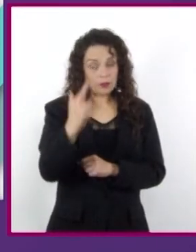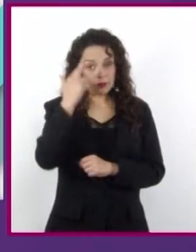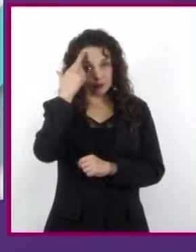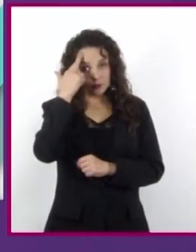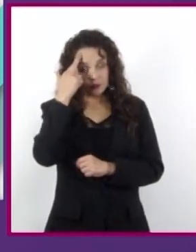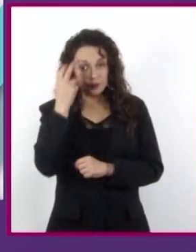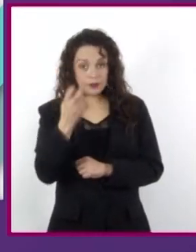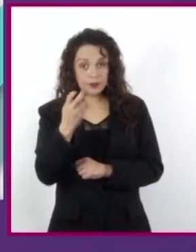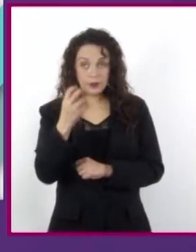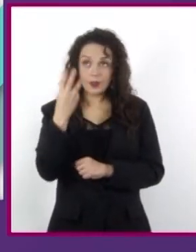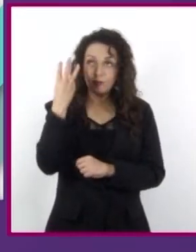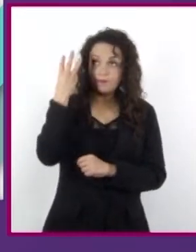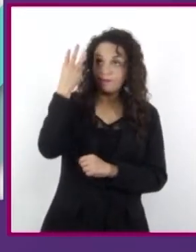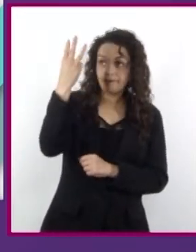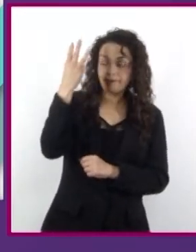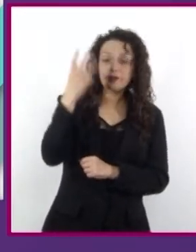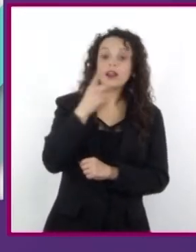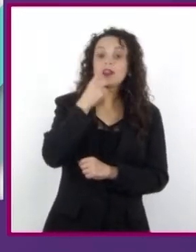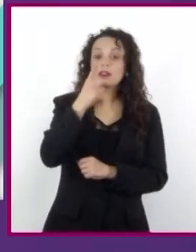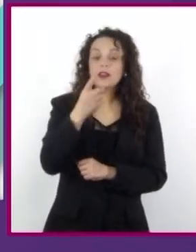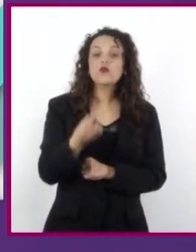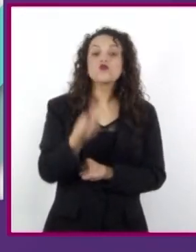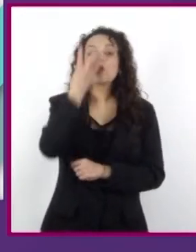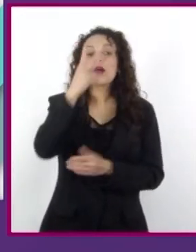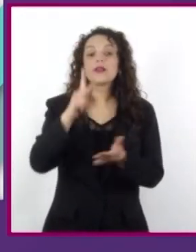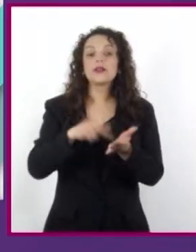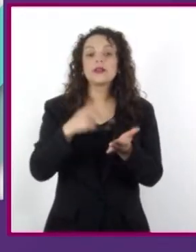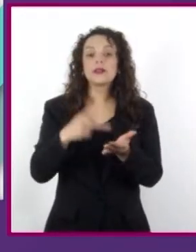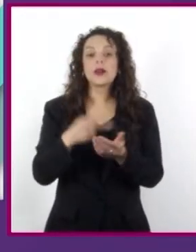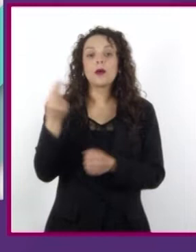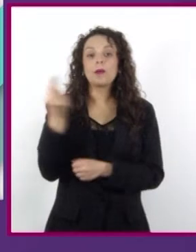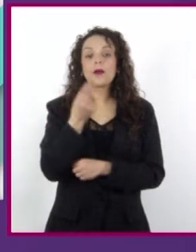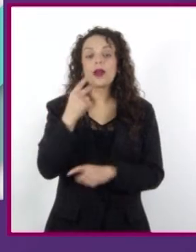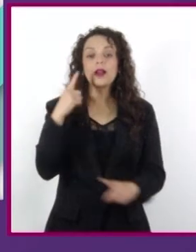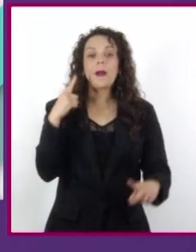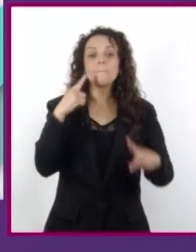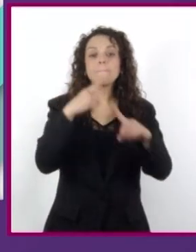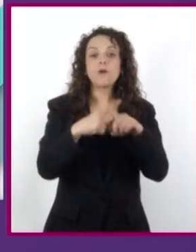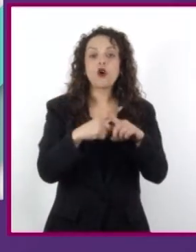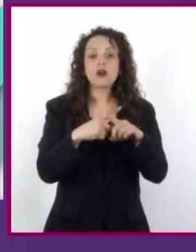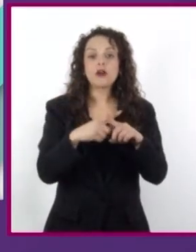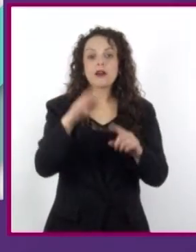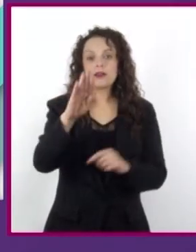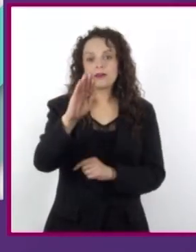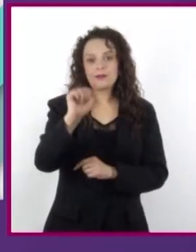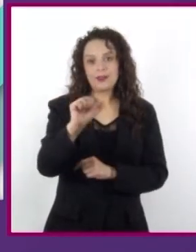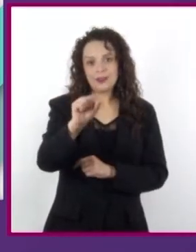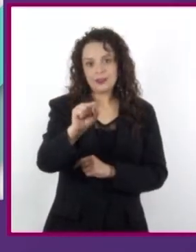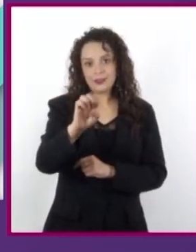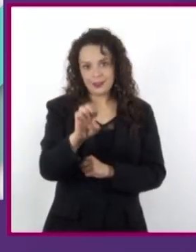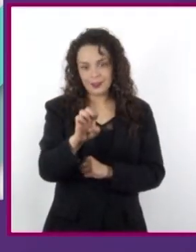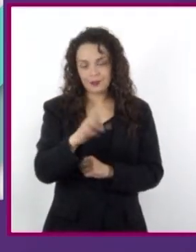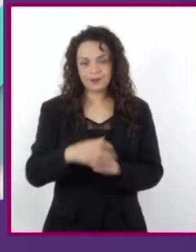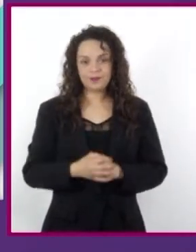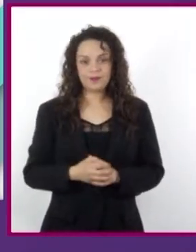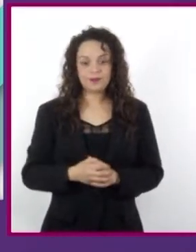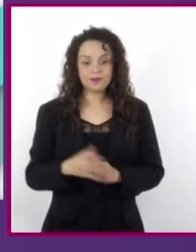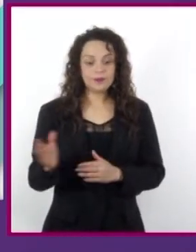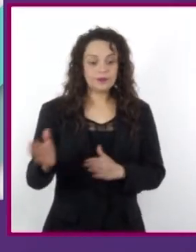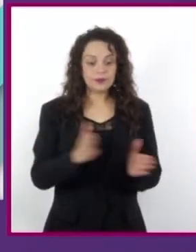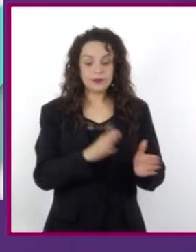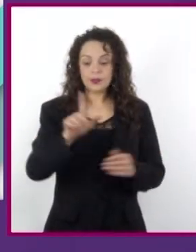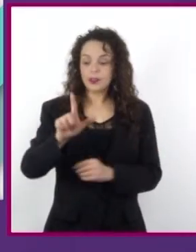exponente nos indica cuántas veces vamos a multiplicar por sí mismo la base. Para la literal,